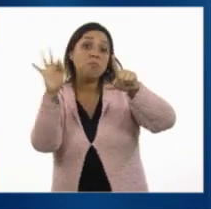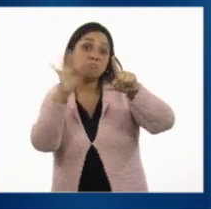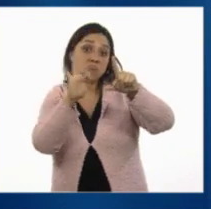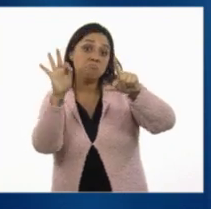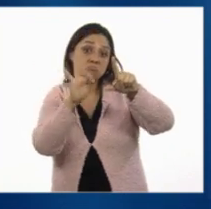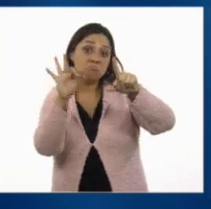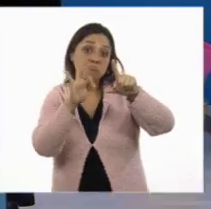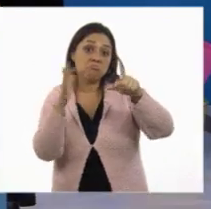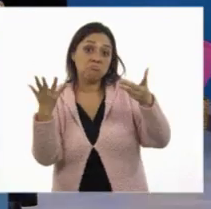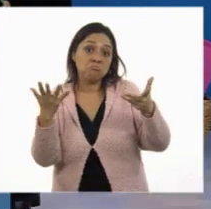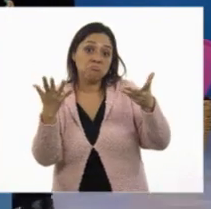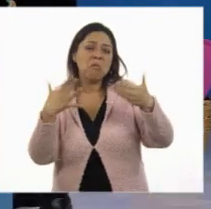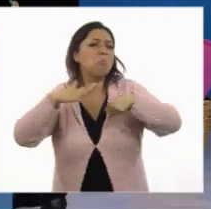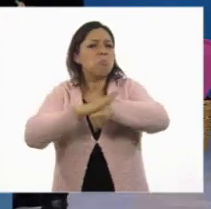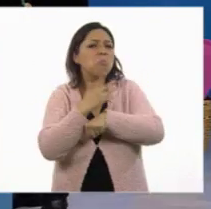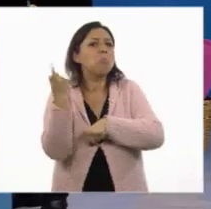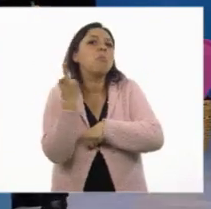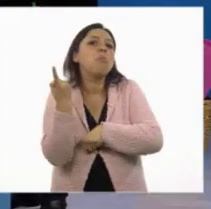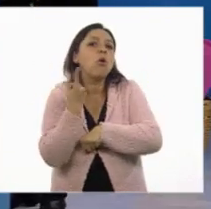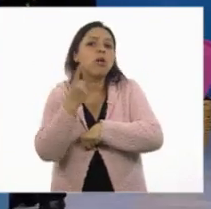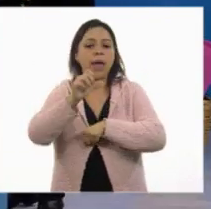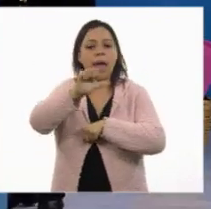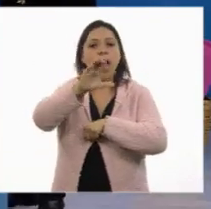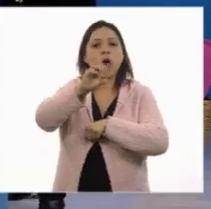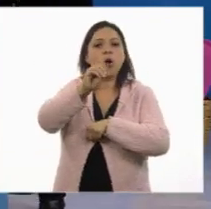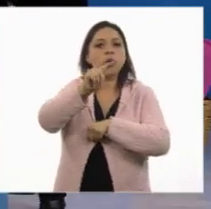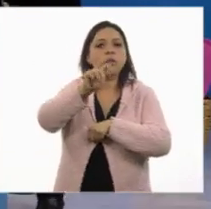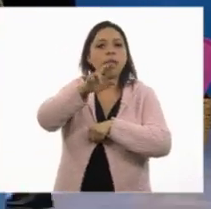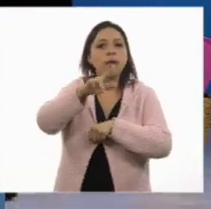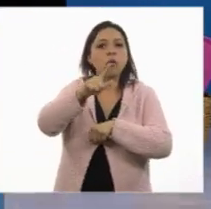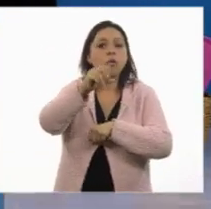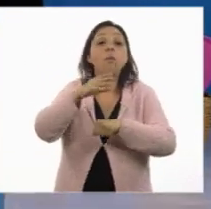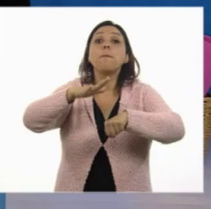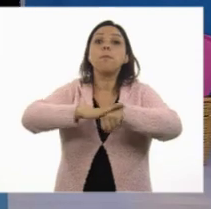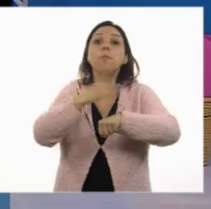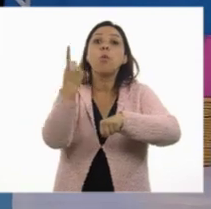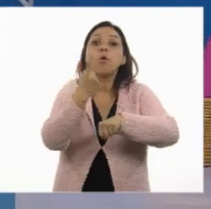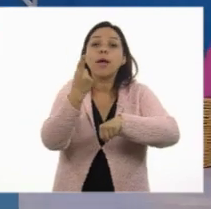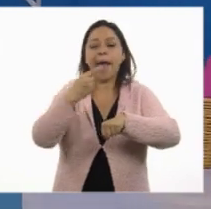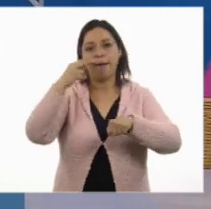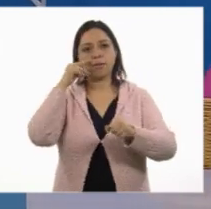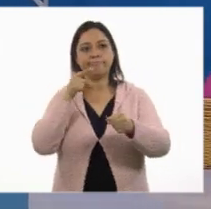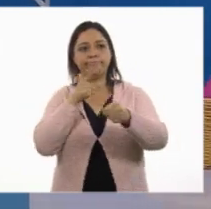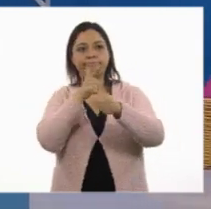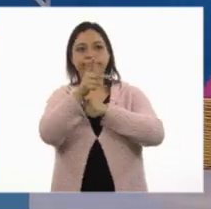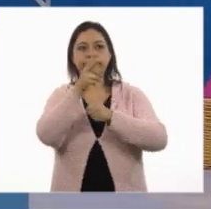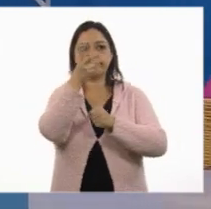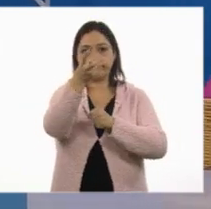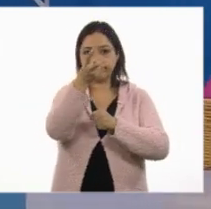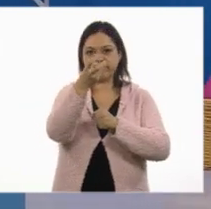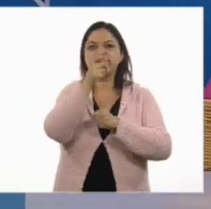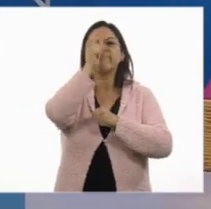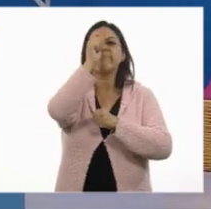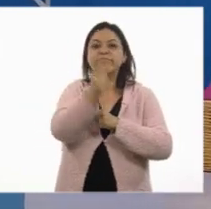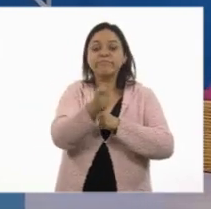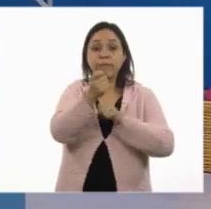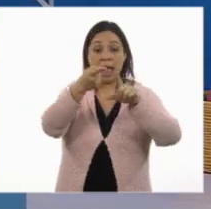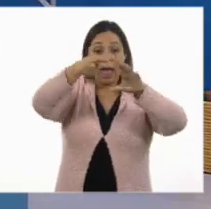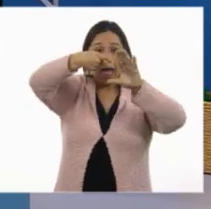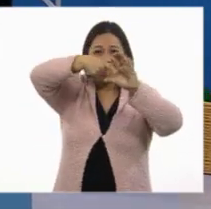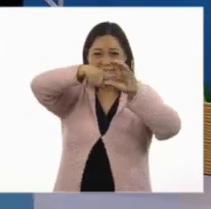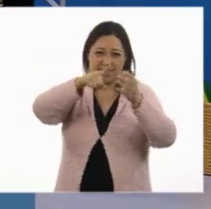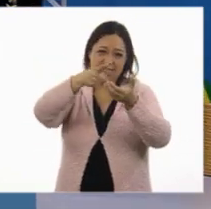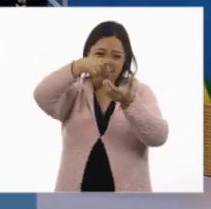Correcto. ¿Y por qué será acutángulo? Y aquí lo tenemos muy claro. Los acutángulos tienen 3